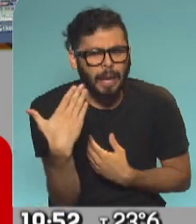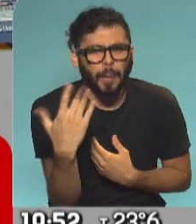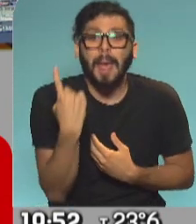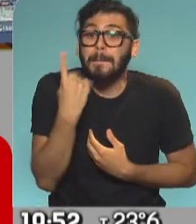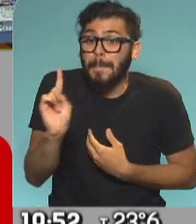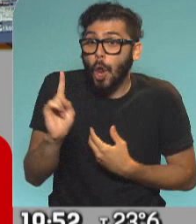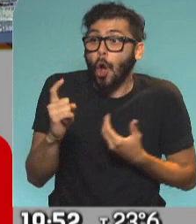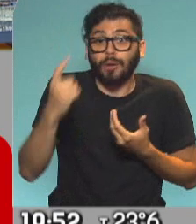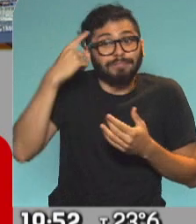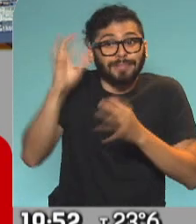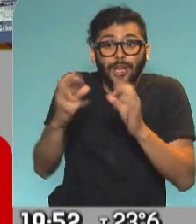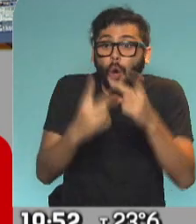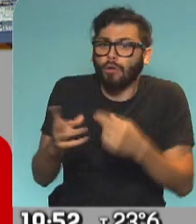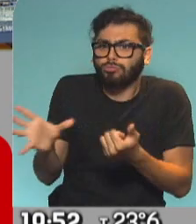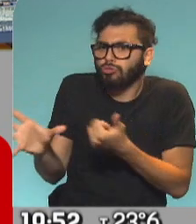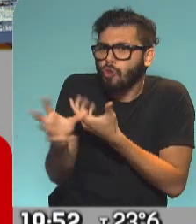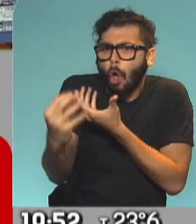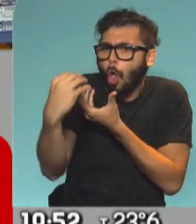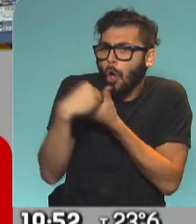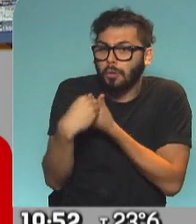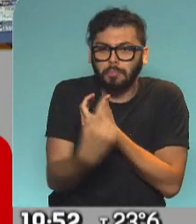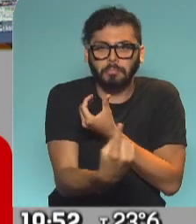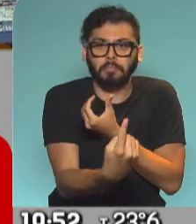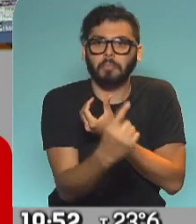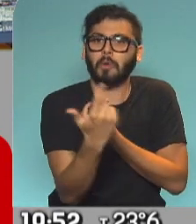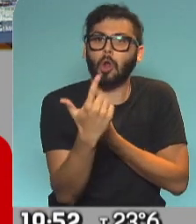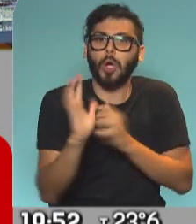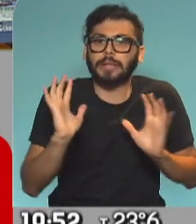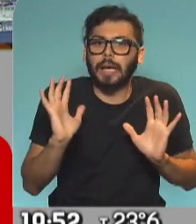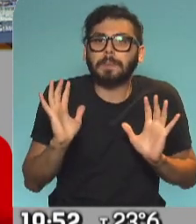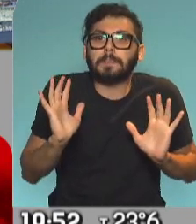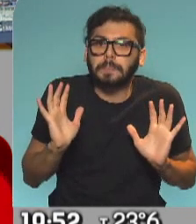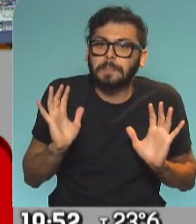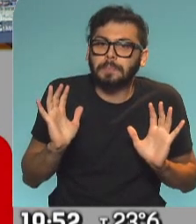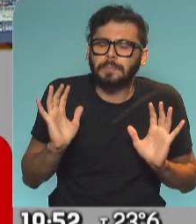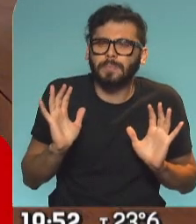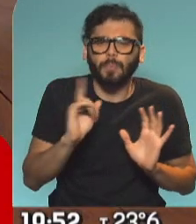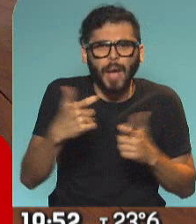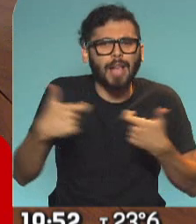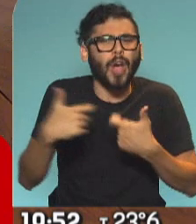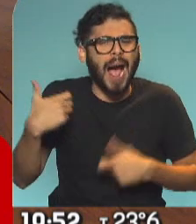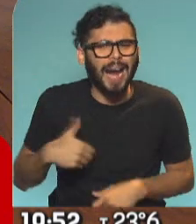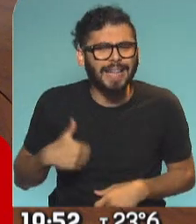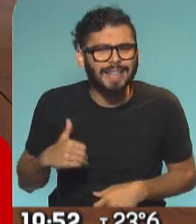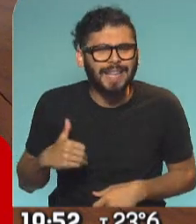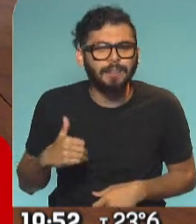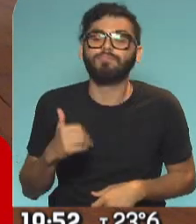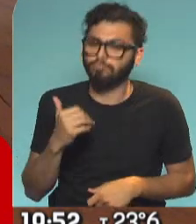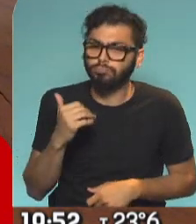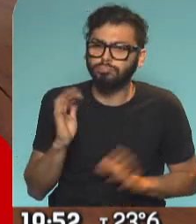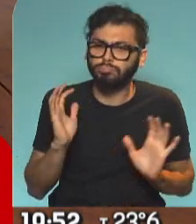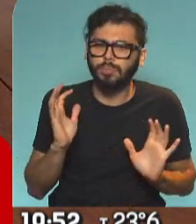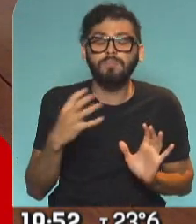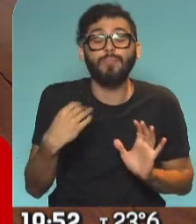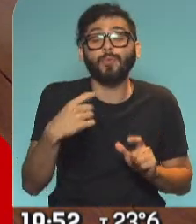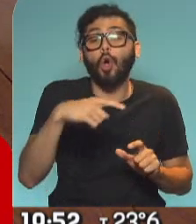los neurocirujanos es: este señor no forma parte de nuestra asociación. Y es una asociación argentina. Sí. Porque en